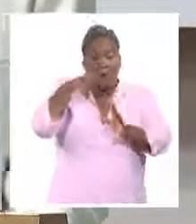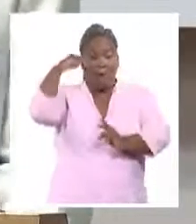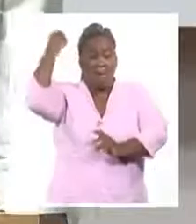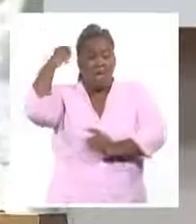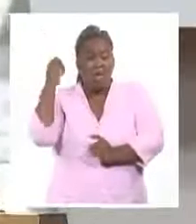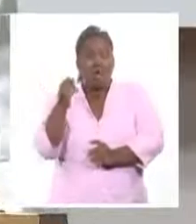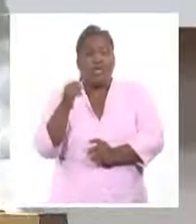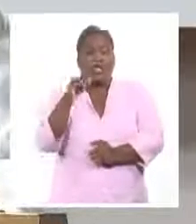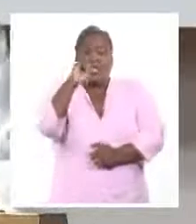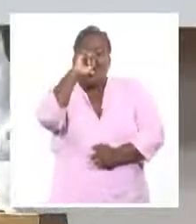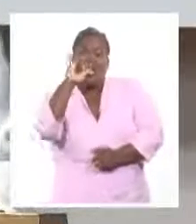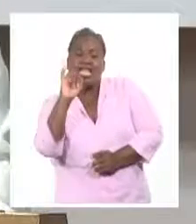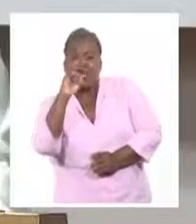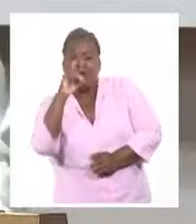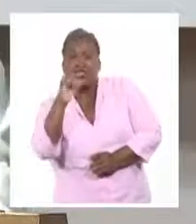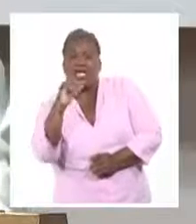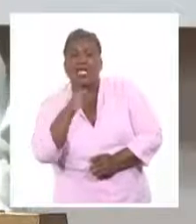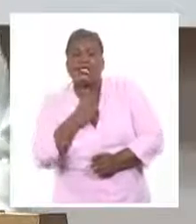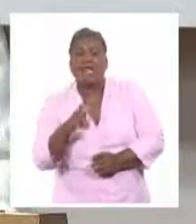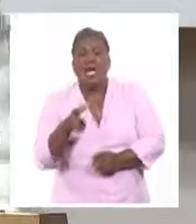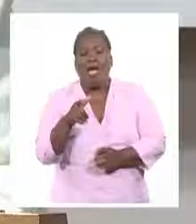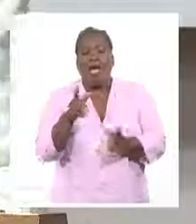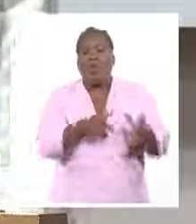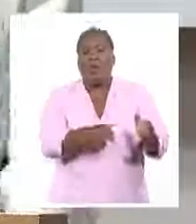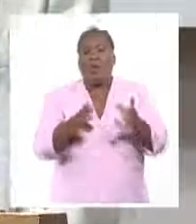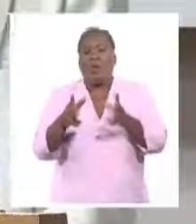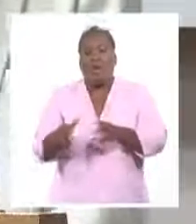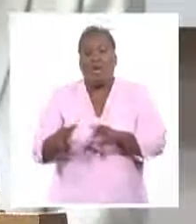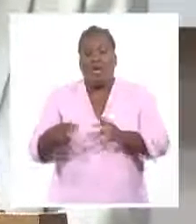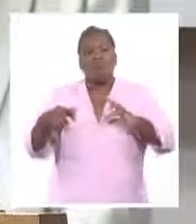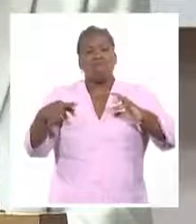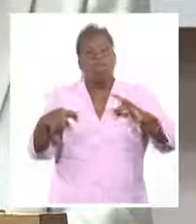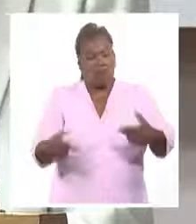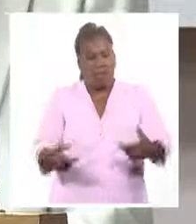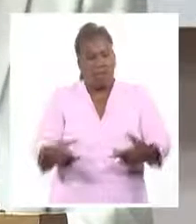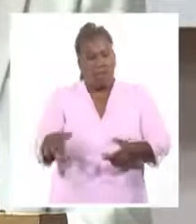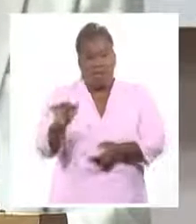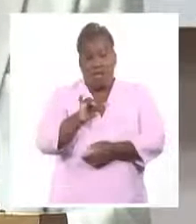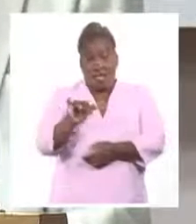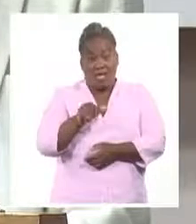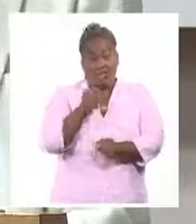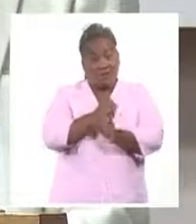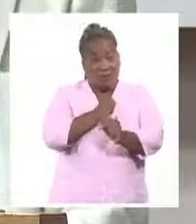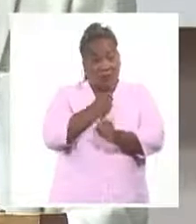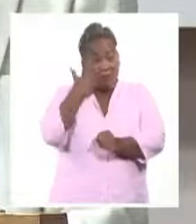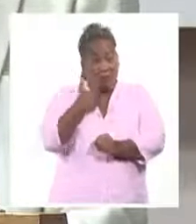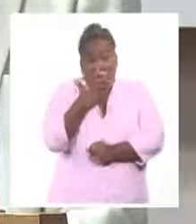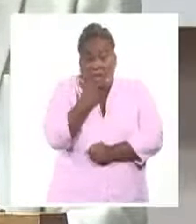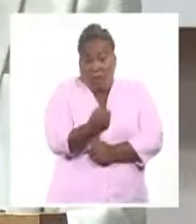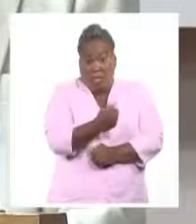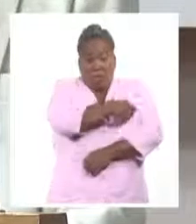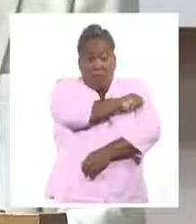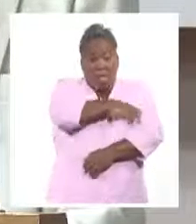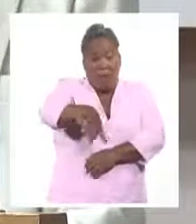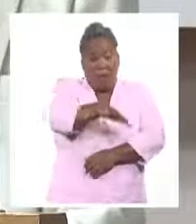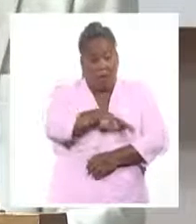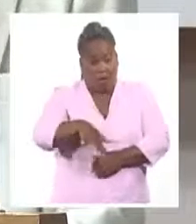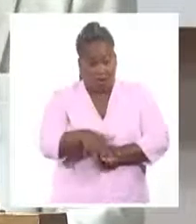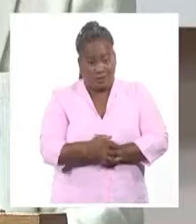Inocencia y el documental volverían como obras importantes de la realización